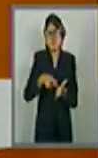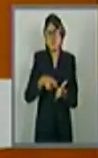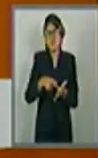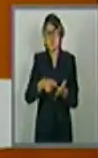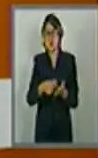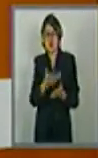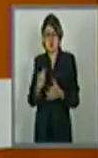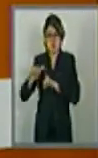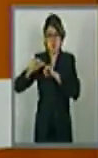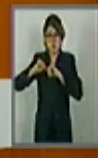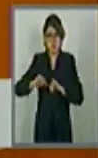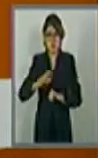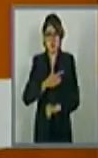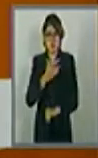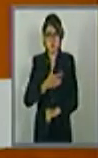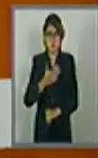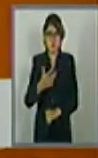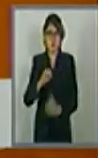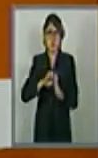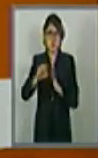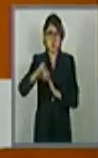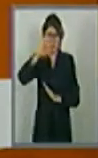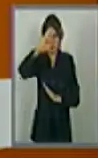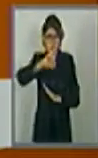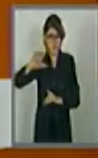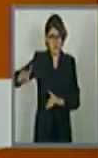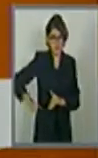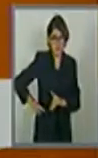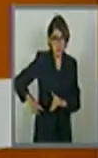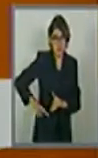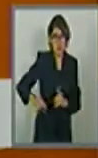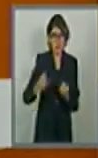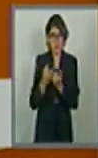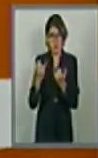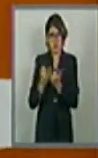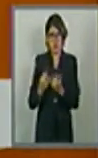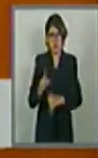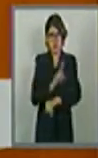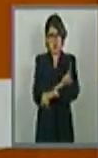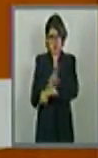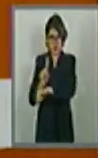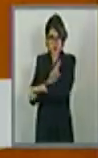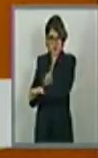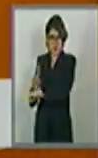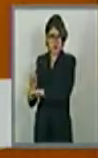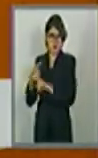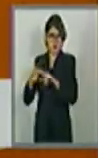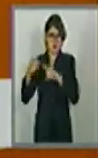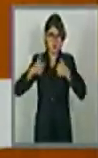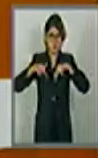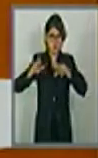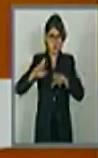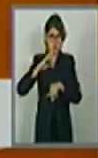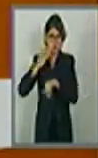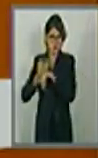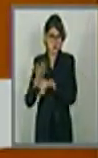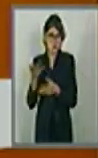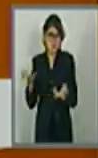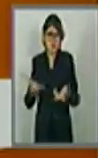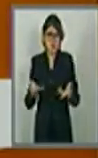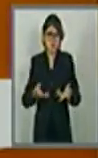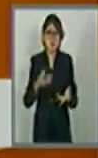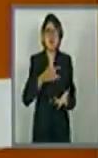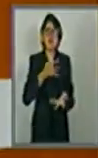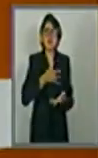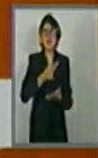propias autoridades como el jefe de gobierno y los titulares de las demarcaciones territoriales hacer público los